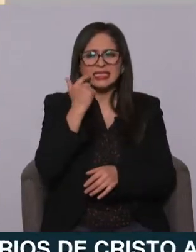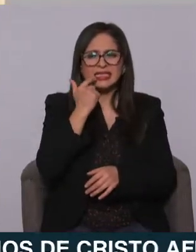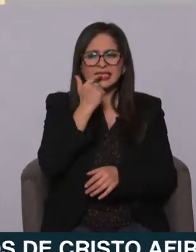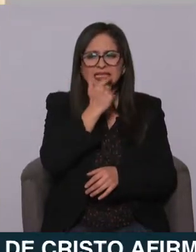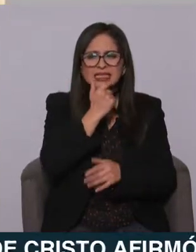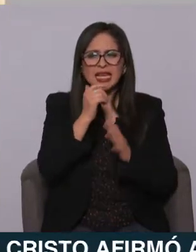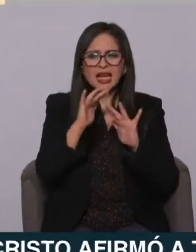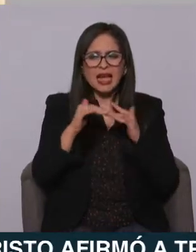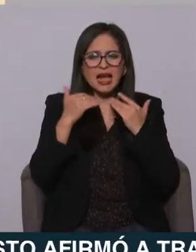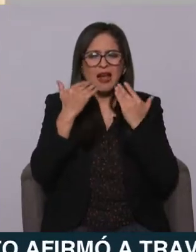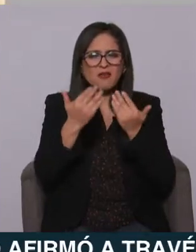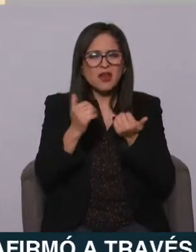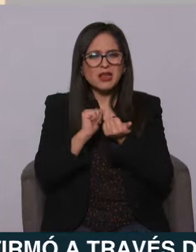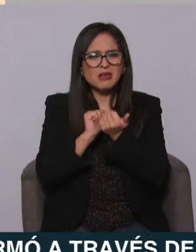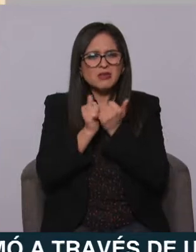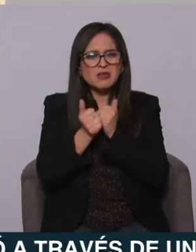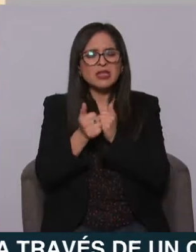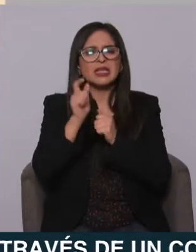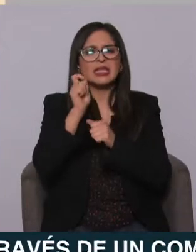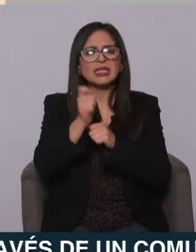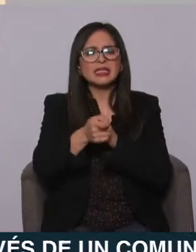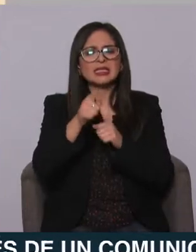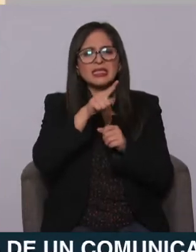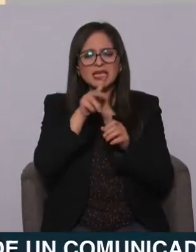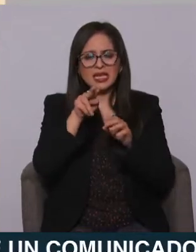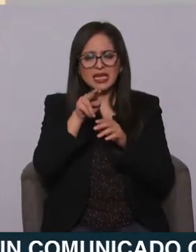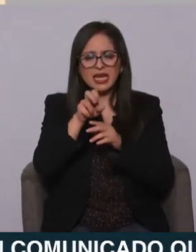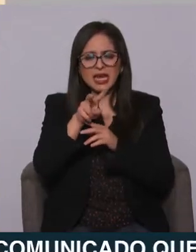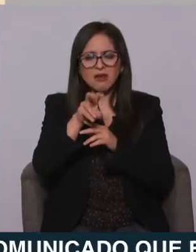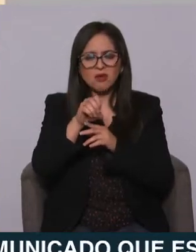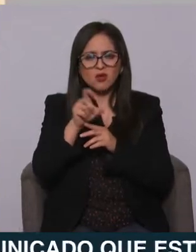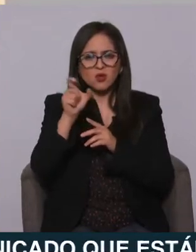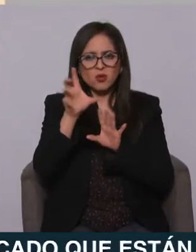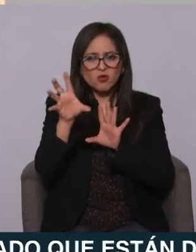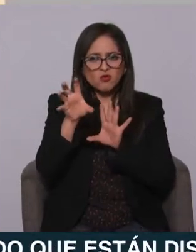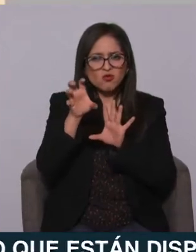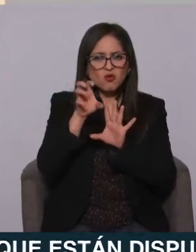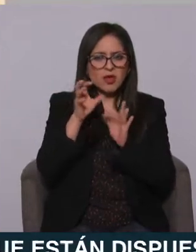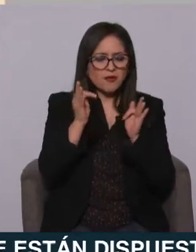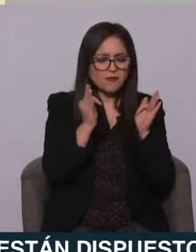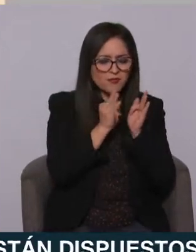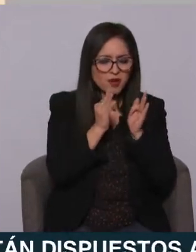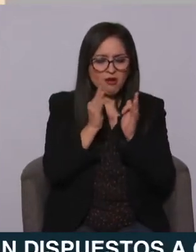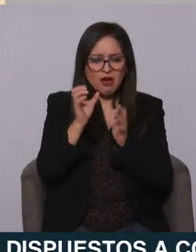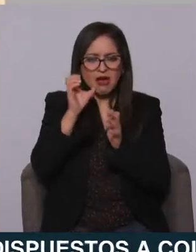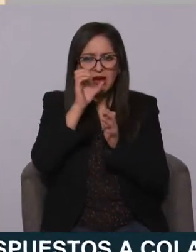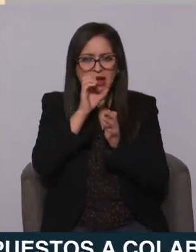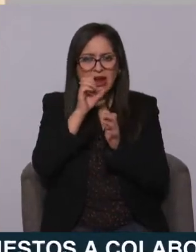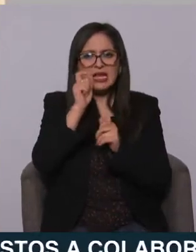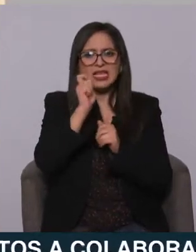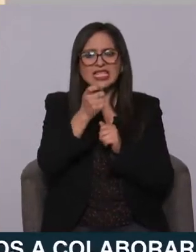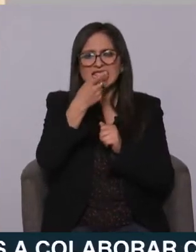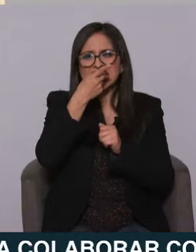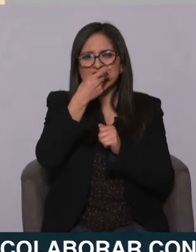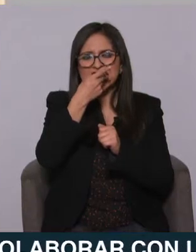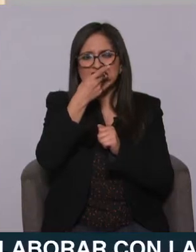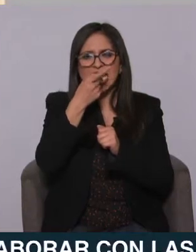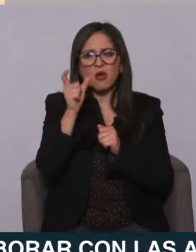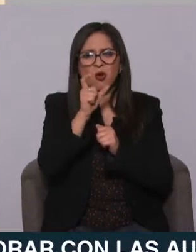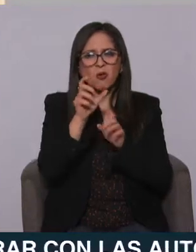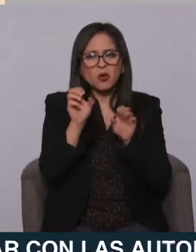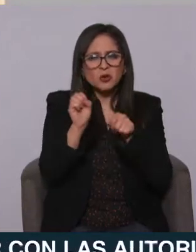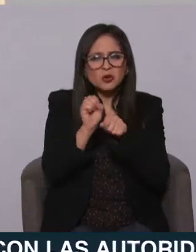estímulos externos alcancen los nervios y ante estos estímulos, como el frío y el calor, nuestros dientes responden